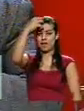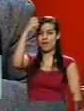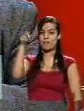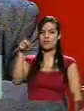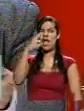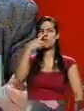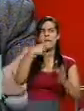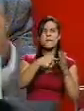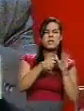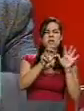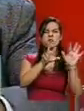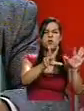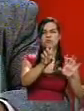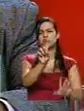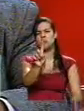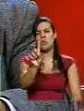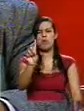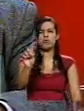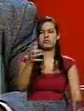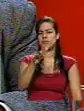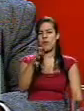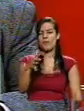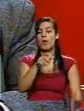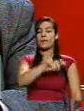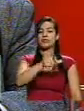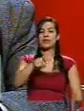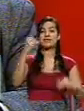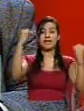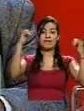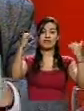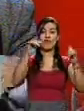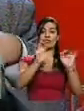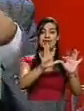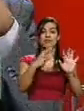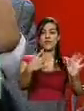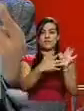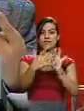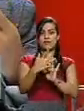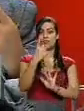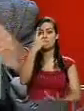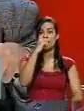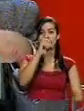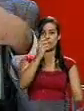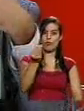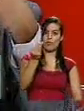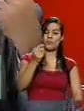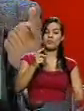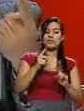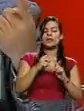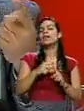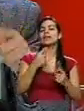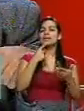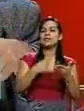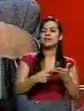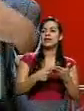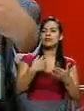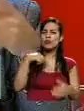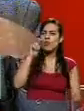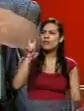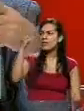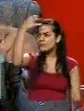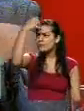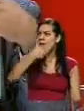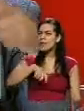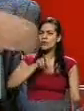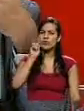fecha del 1811, la conmemoración del 19 de abril, un año después, yo los vivo, vuestra majestad, pisar vuestro sagrado retrato, e